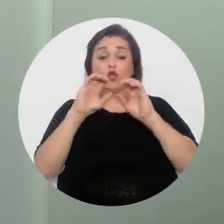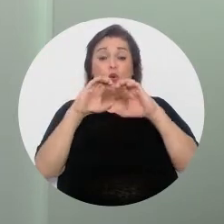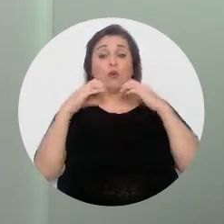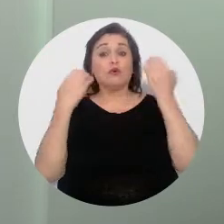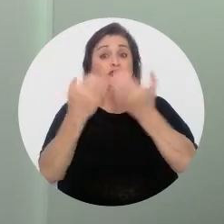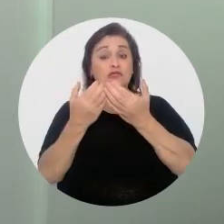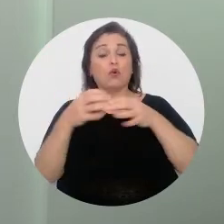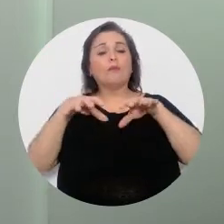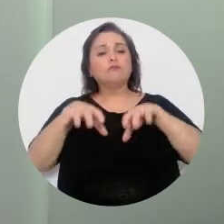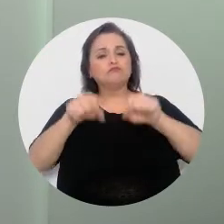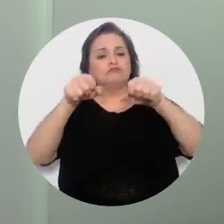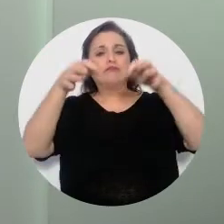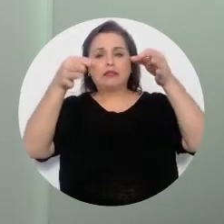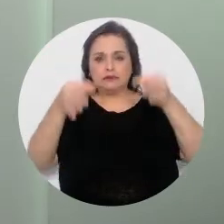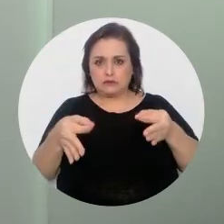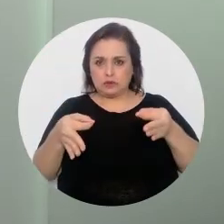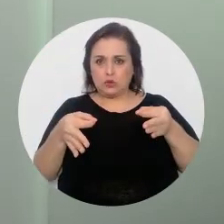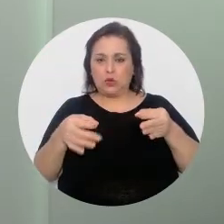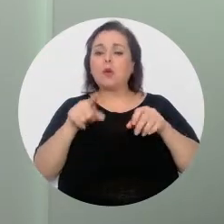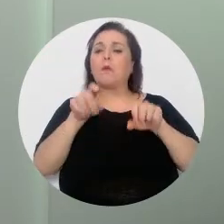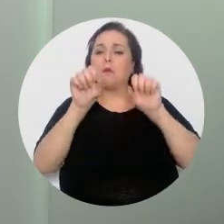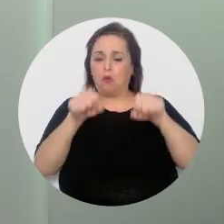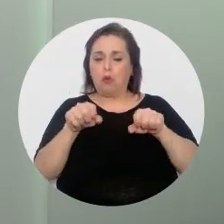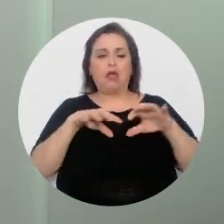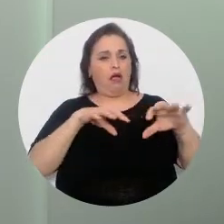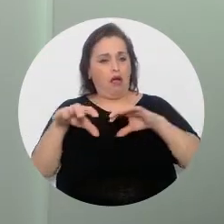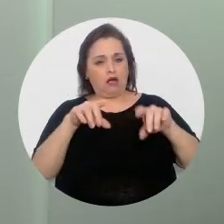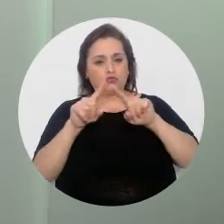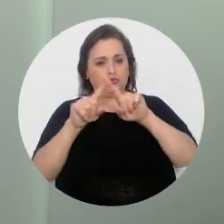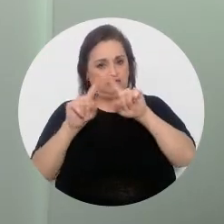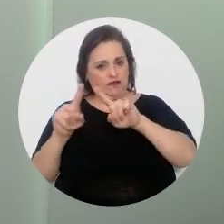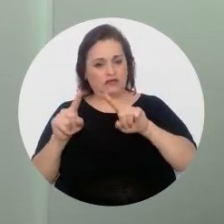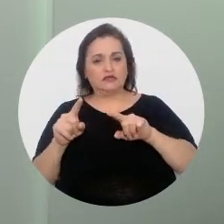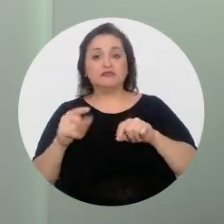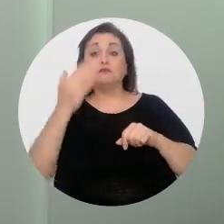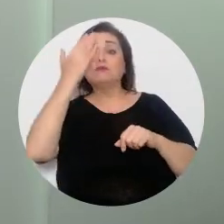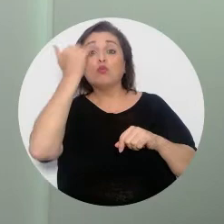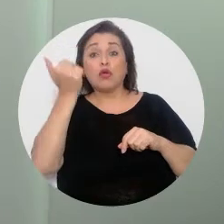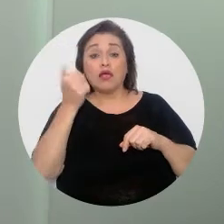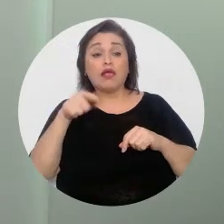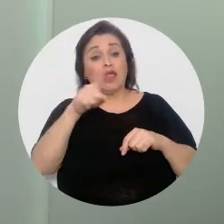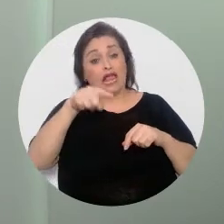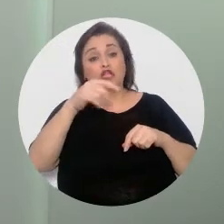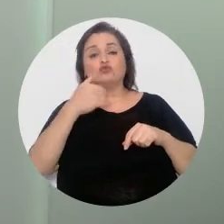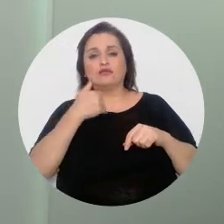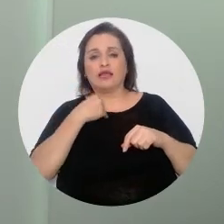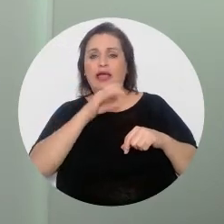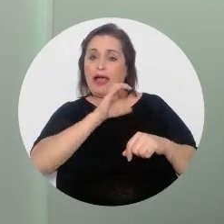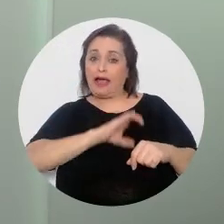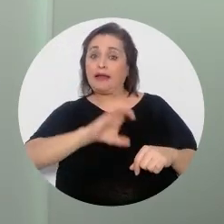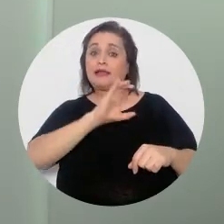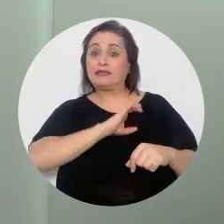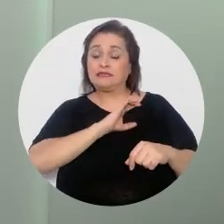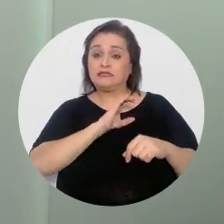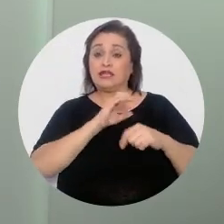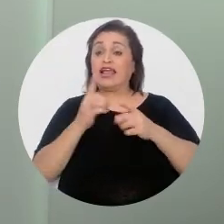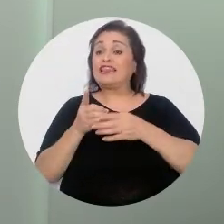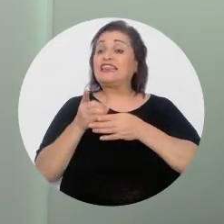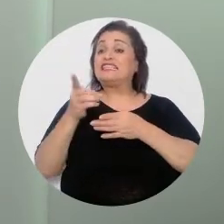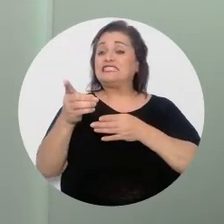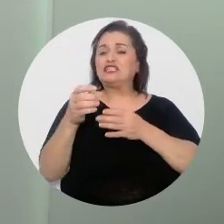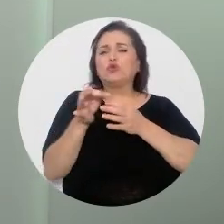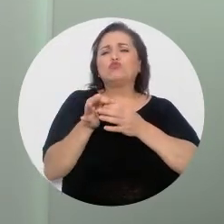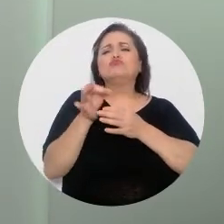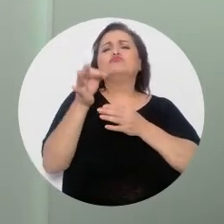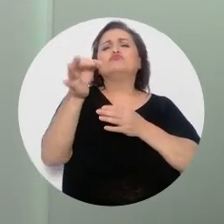que estos consejos también toman decisiones, también pueden ejecutar actos. ¿Por qué? Porque tienen la característica de que son